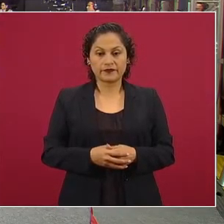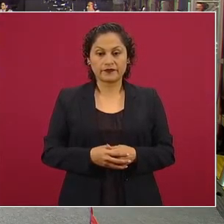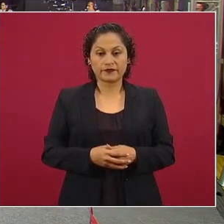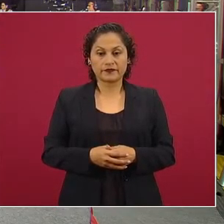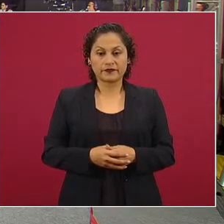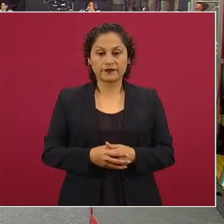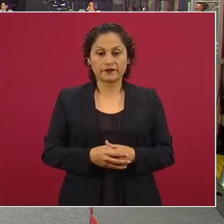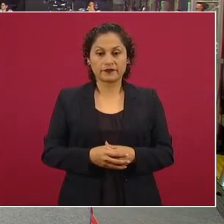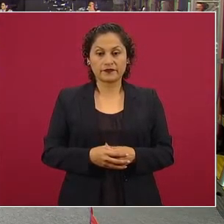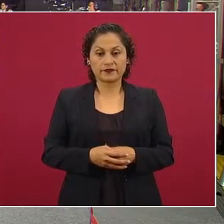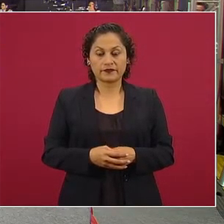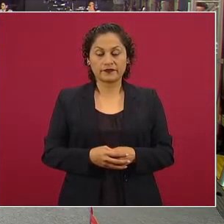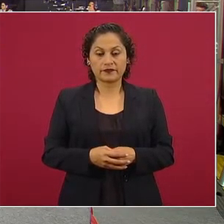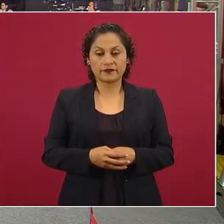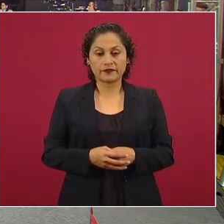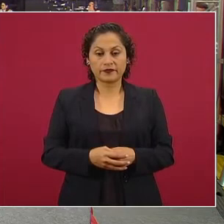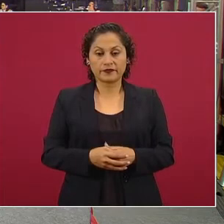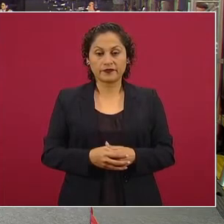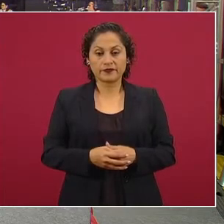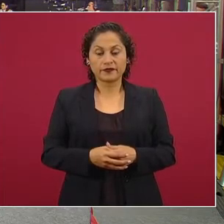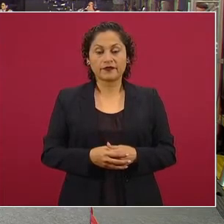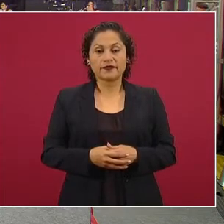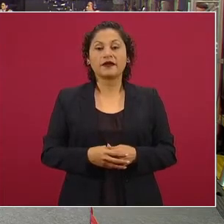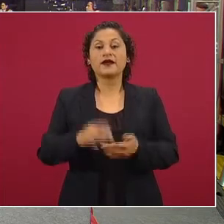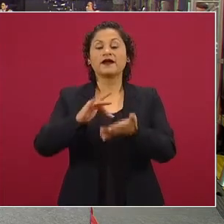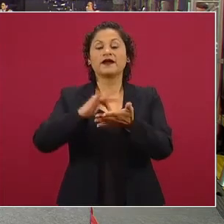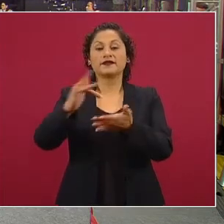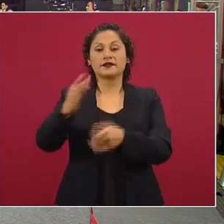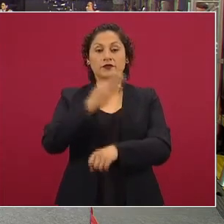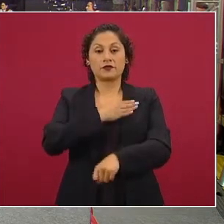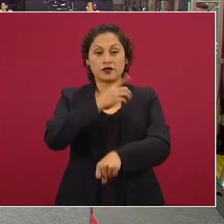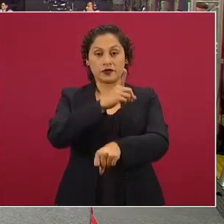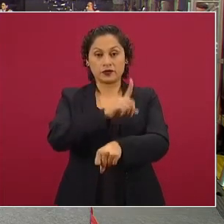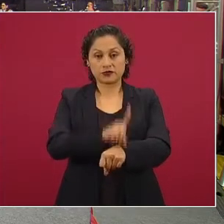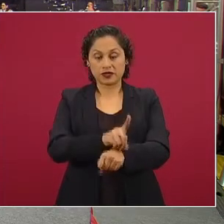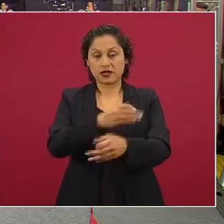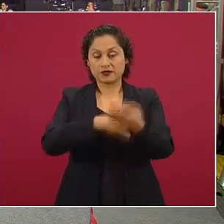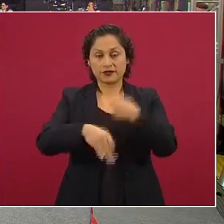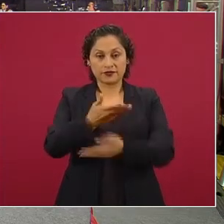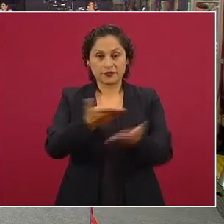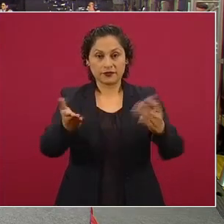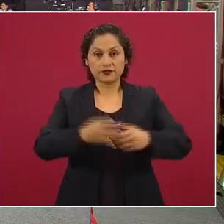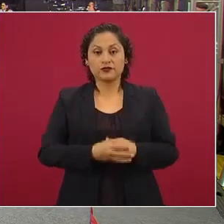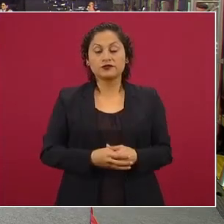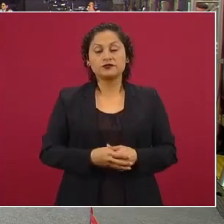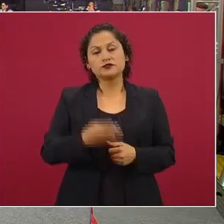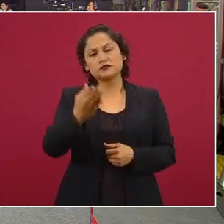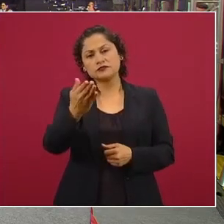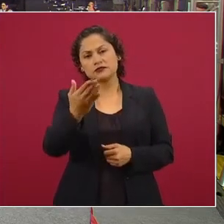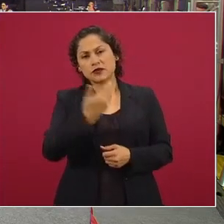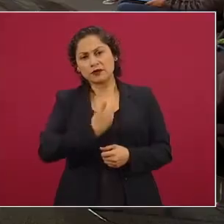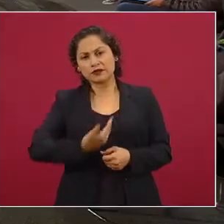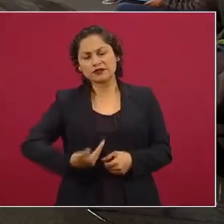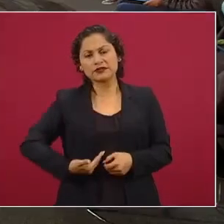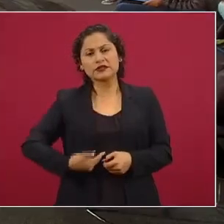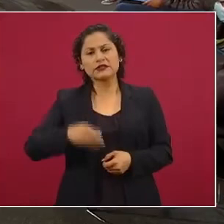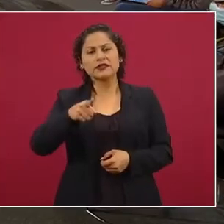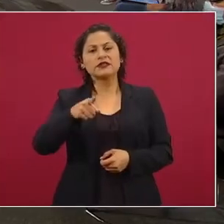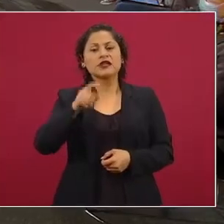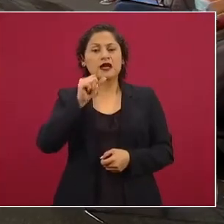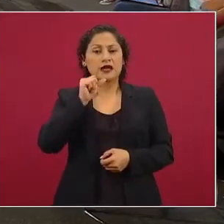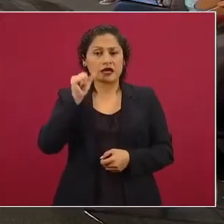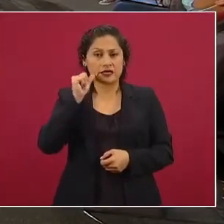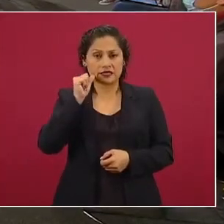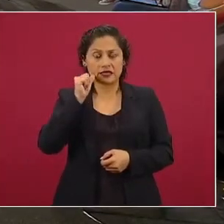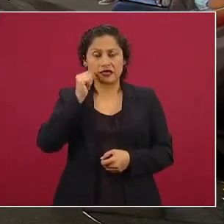Es que no lo vi. Gracias. Gracias. Buenos días a todos. Presidente, anoche usted en redes sociales